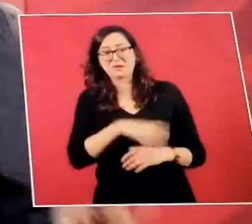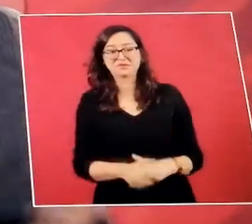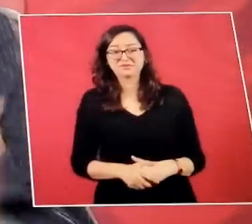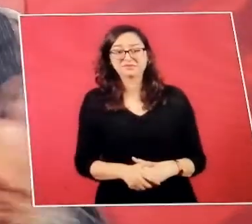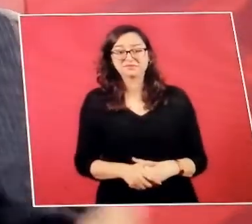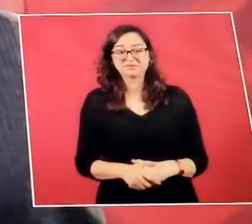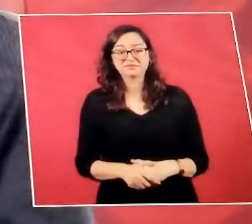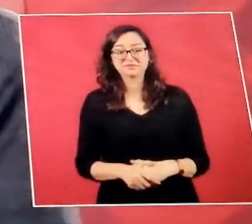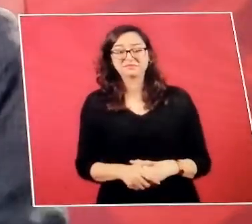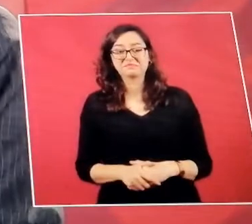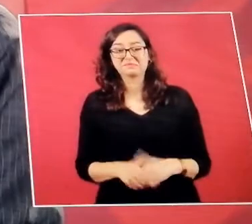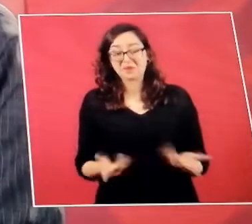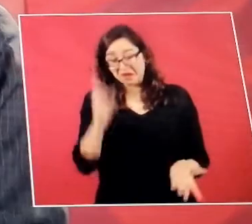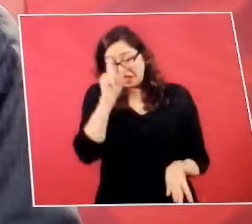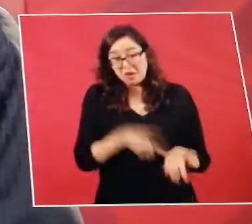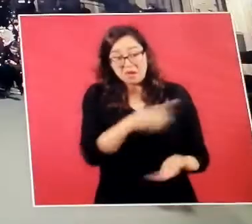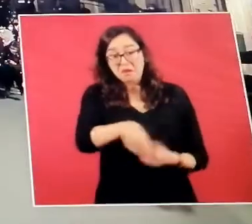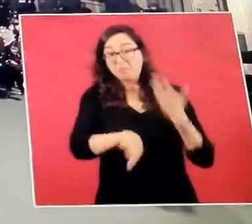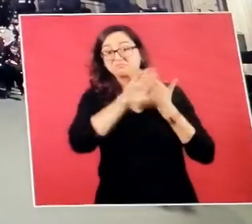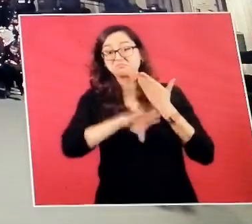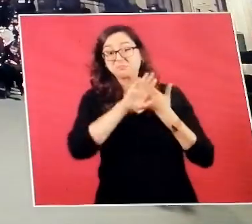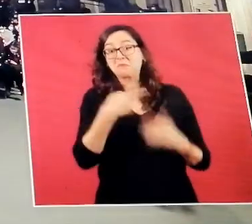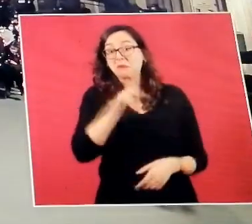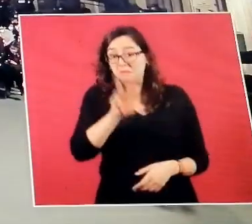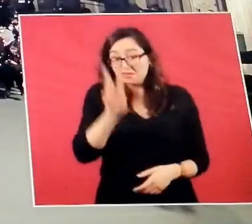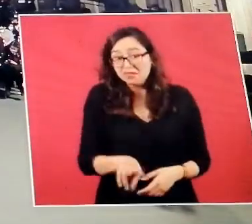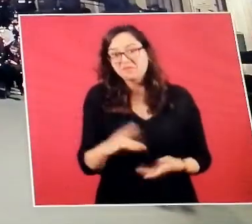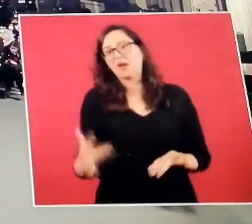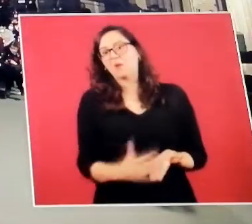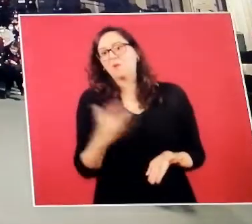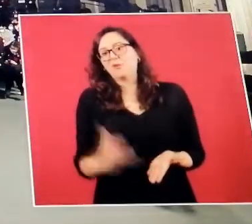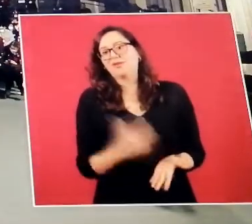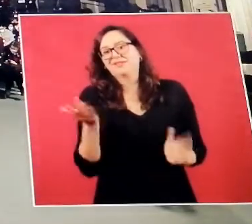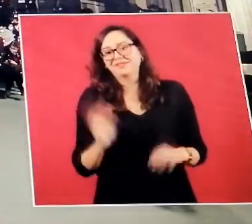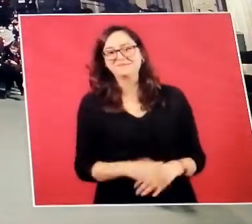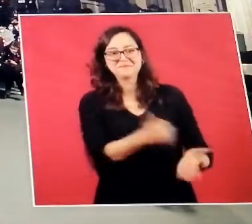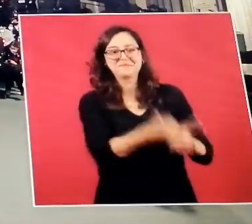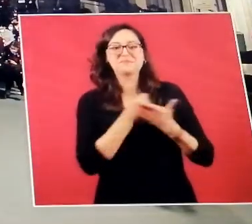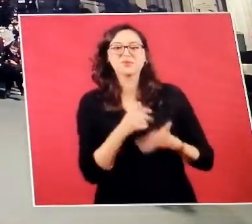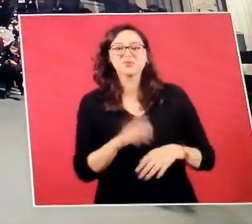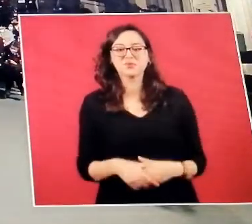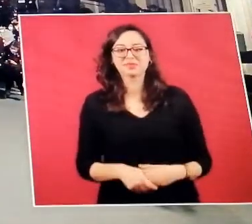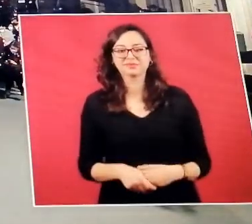Son hasta nuestros apoyadores. Ya nos ayudan.